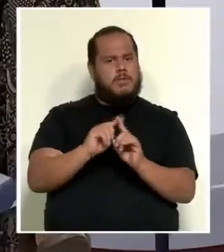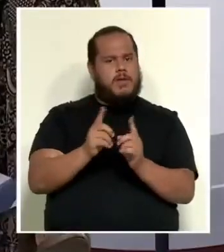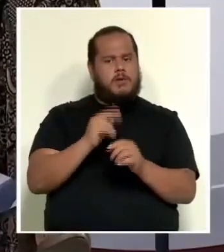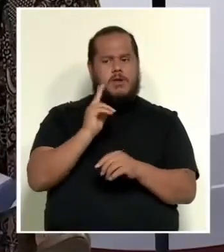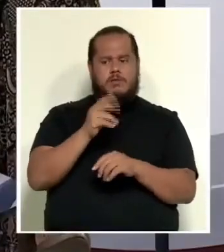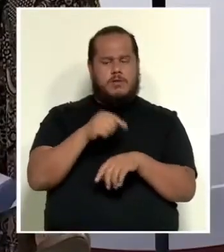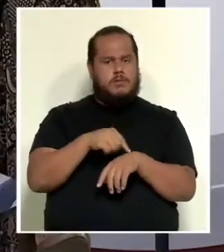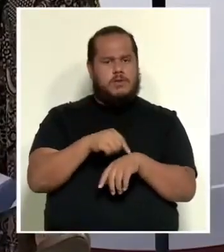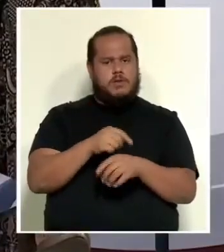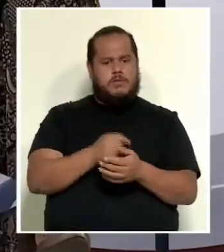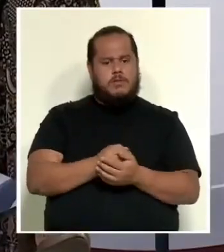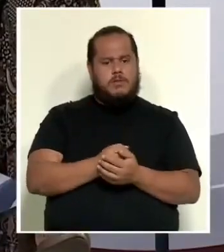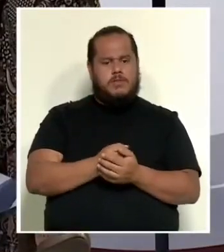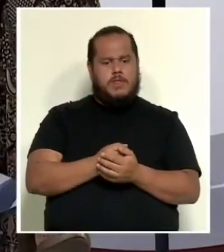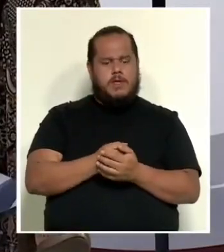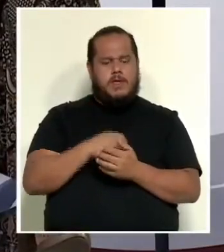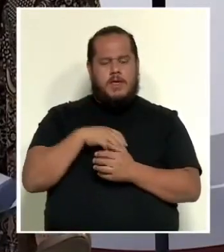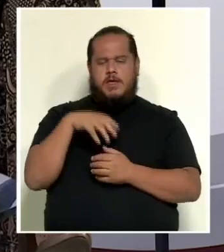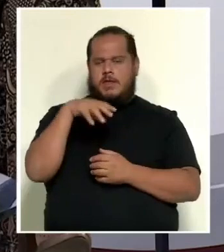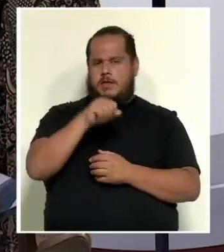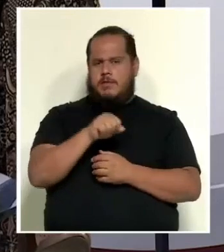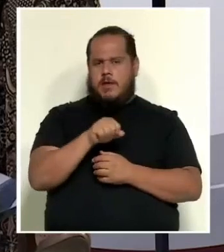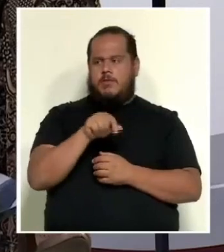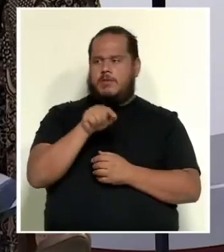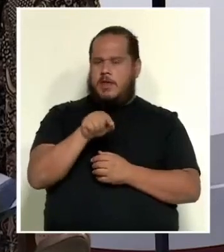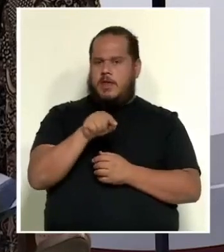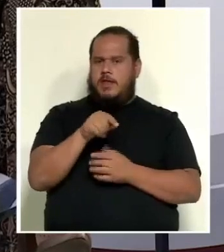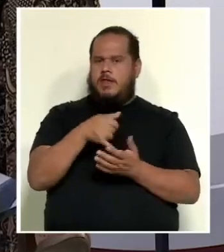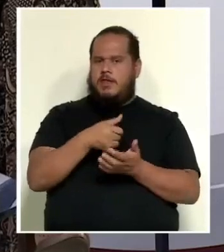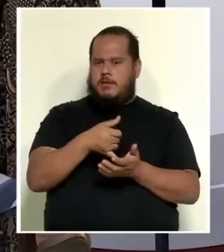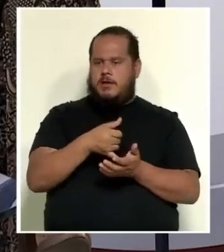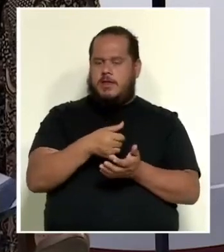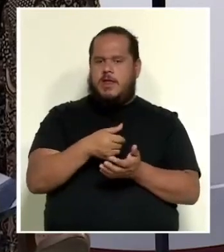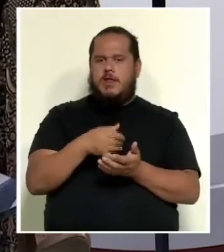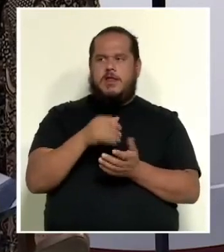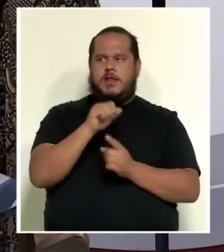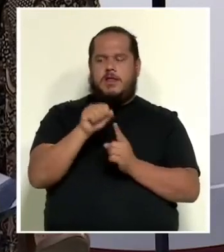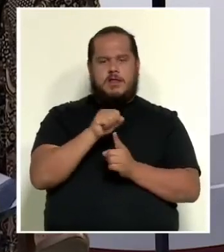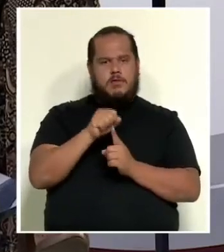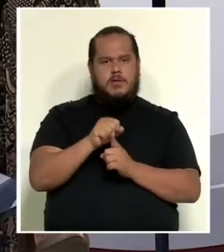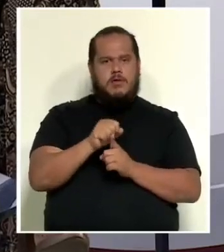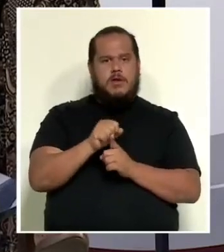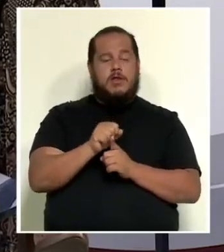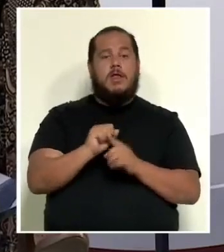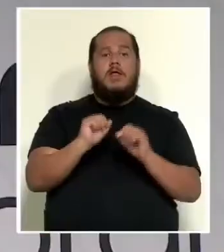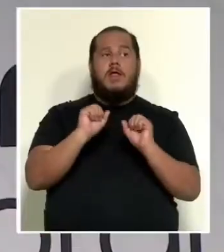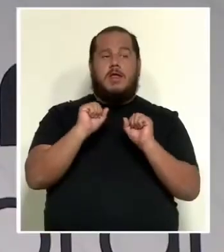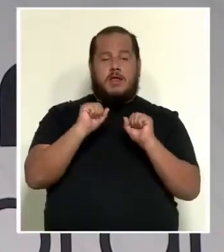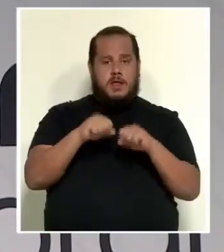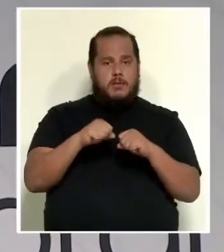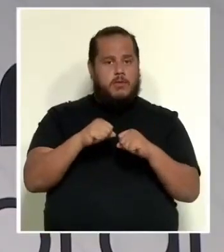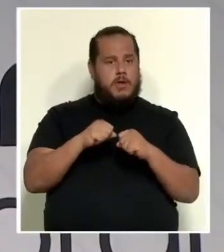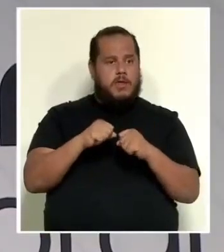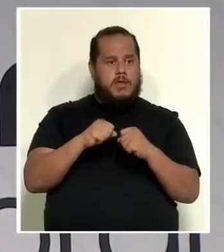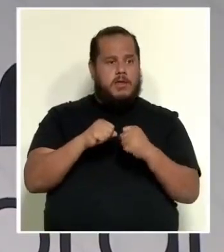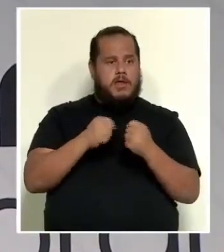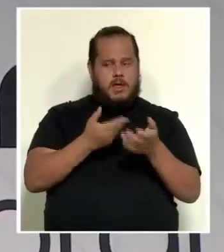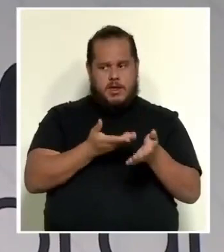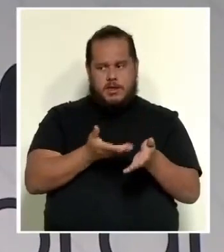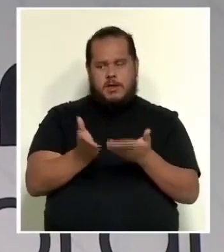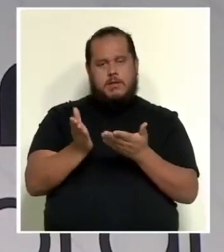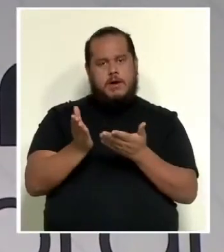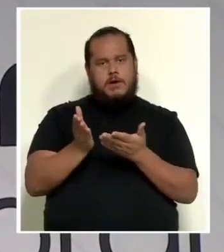al mismo tiempo identificamos esas debilidades y aspectos que pueden, digamos,